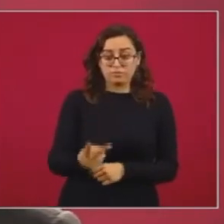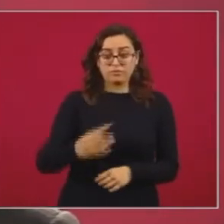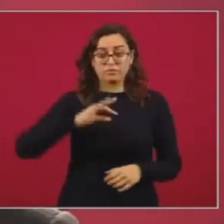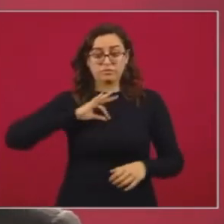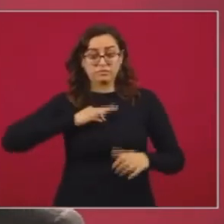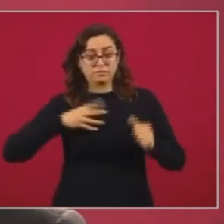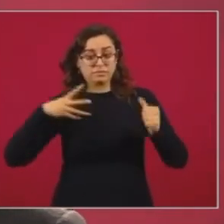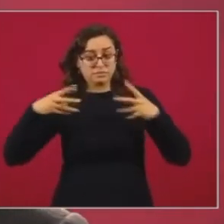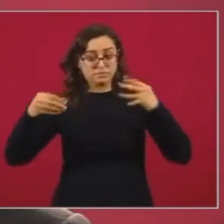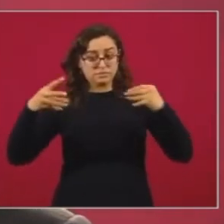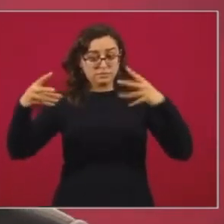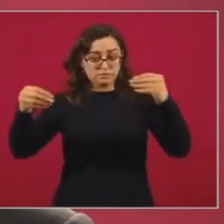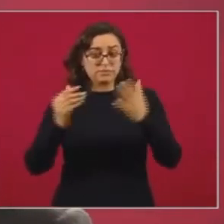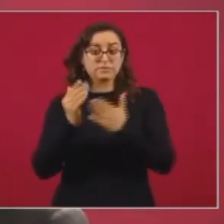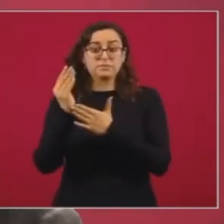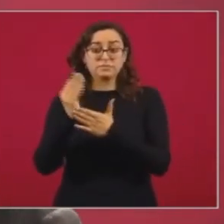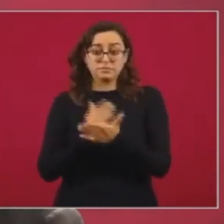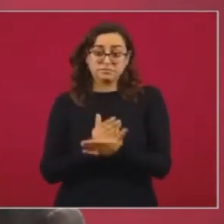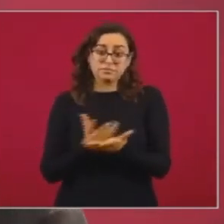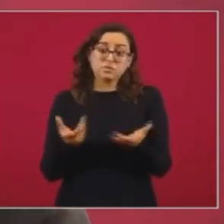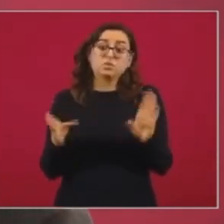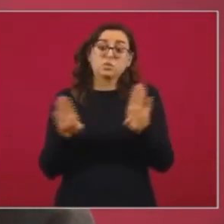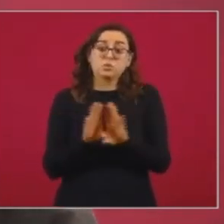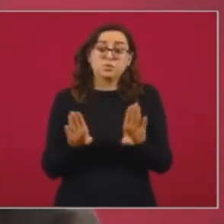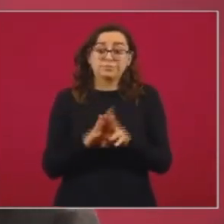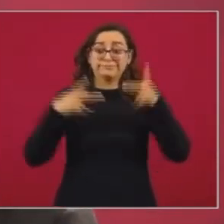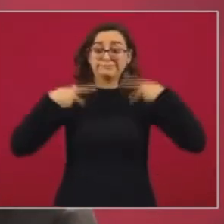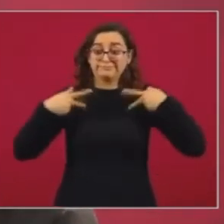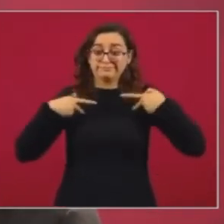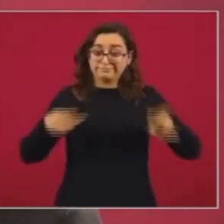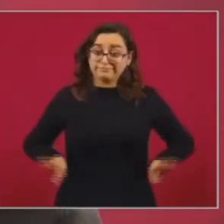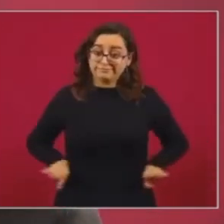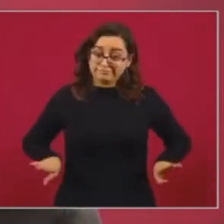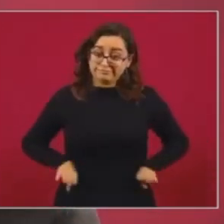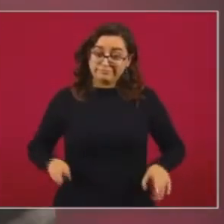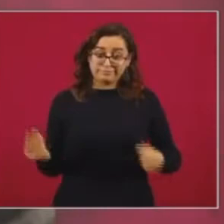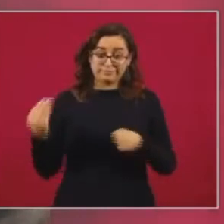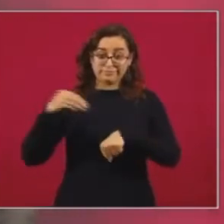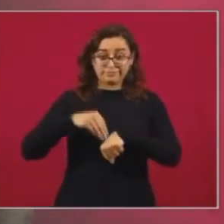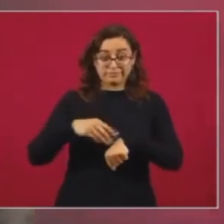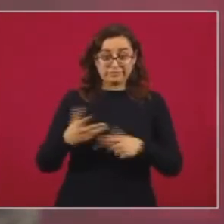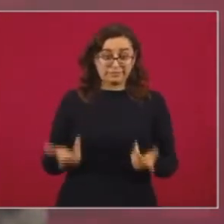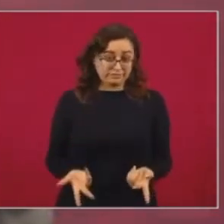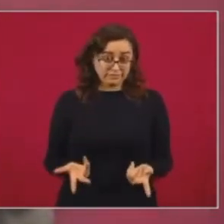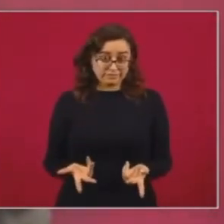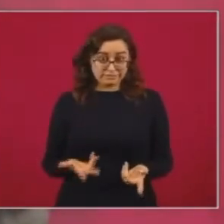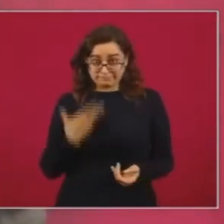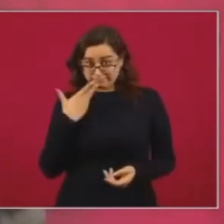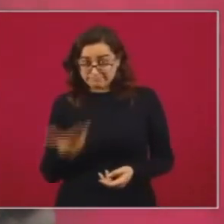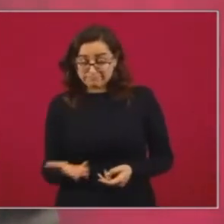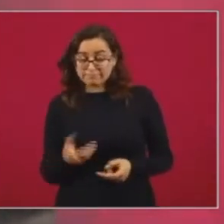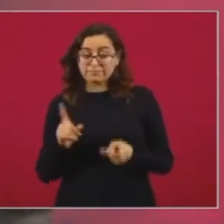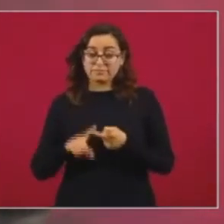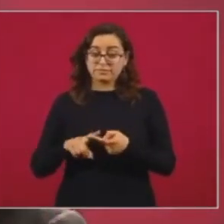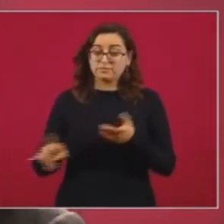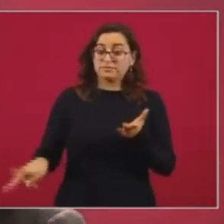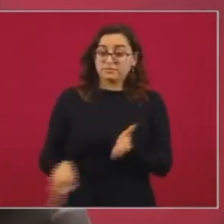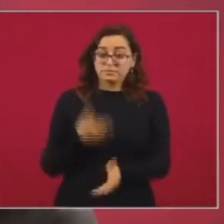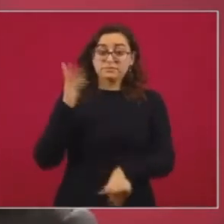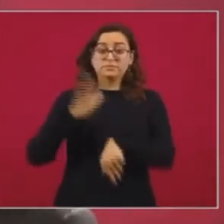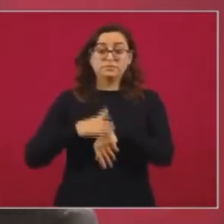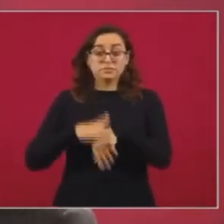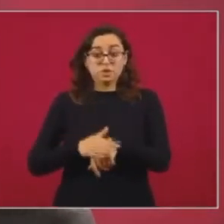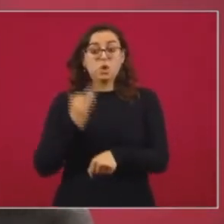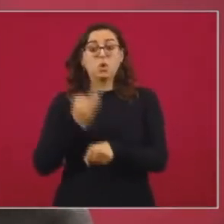epidemia, lo cual depende del comportamiento de las personas, el llamado repetido, enfático, lo vuelvo a hacer